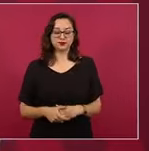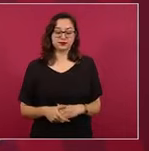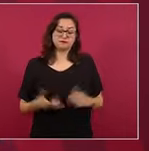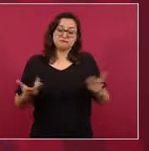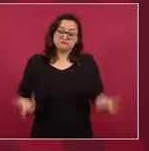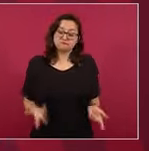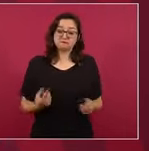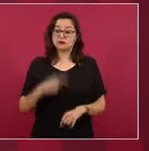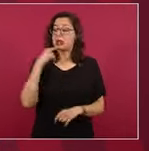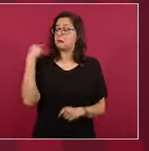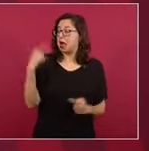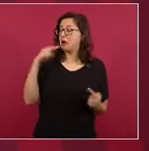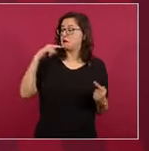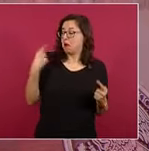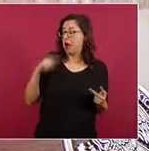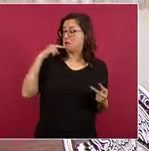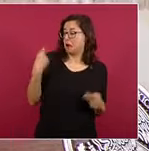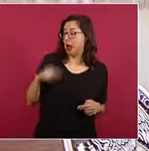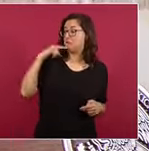resolver como se resolvió